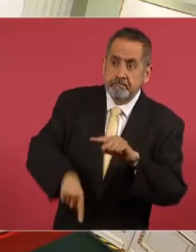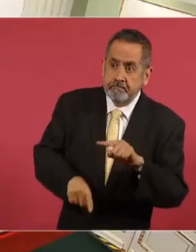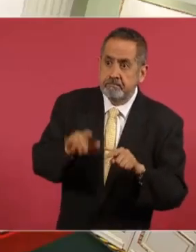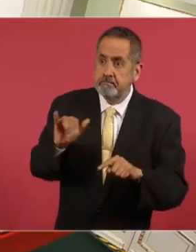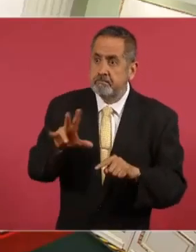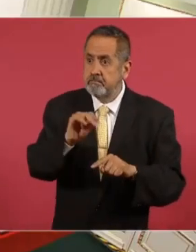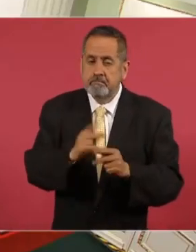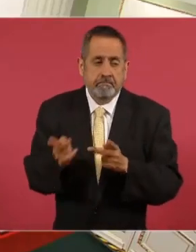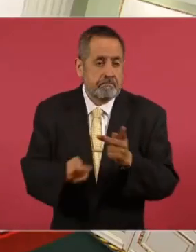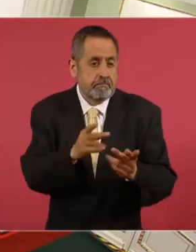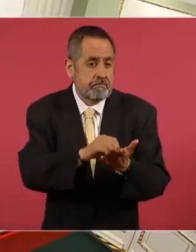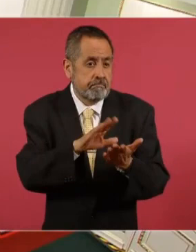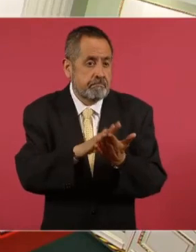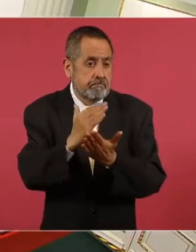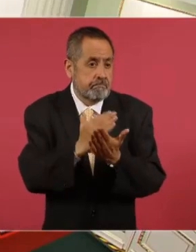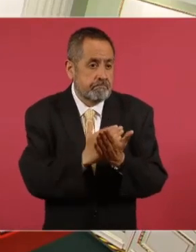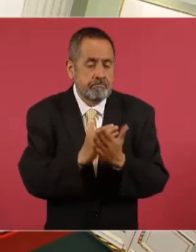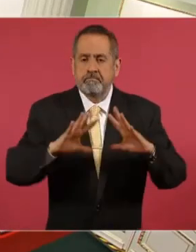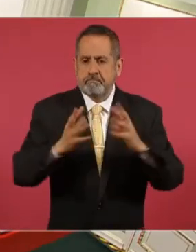17.